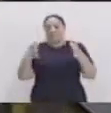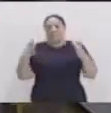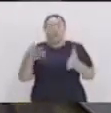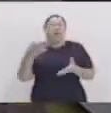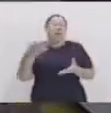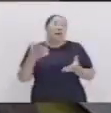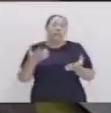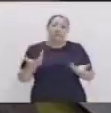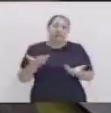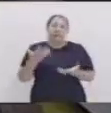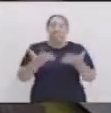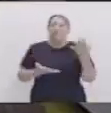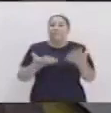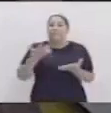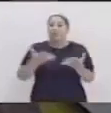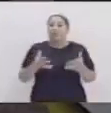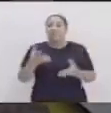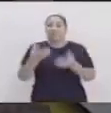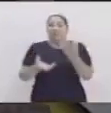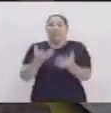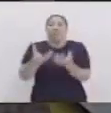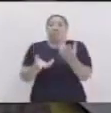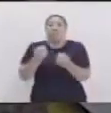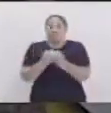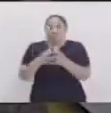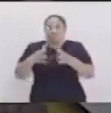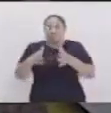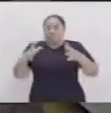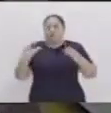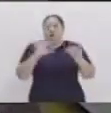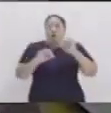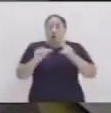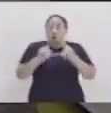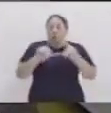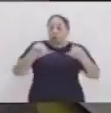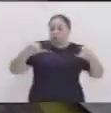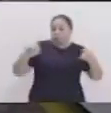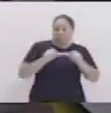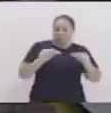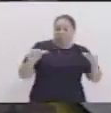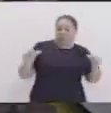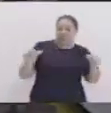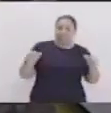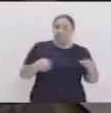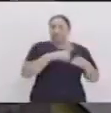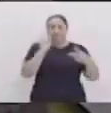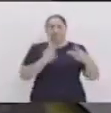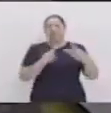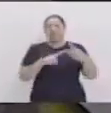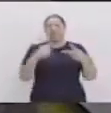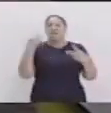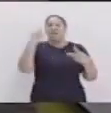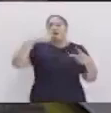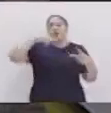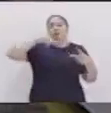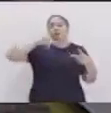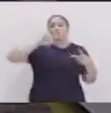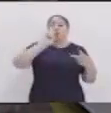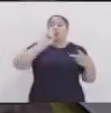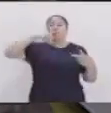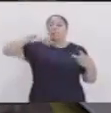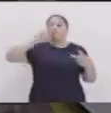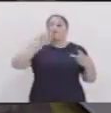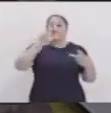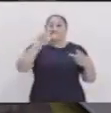líquidos calientes, por ejemplo. Estos aumentan su longitud también. Tenemos la dilatación superficial, que es cuando aumenta el área de